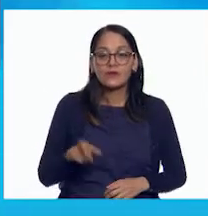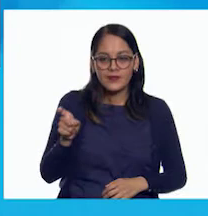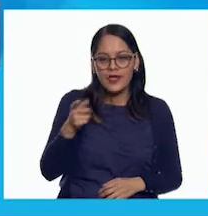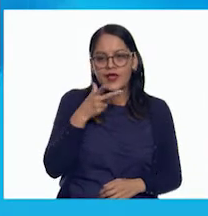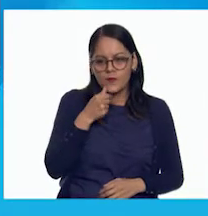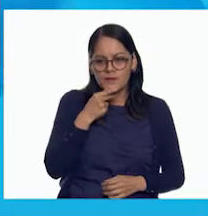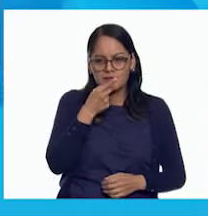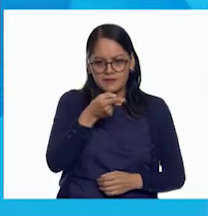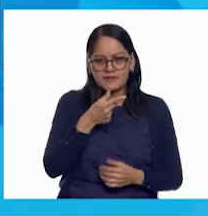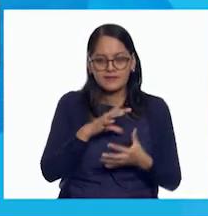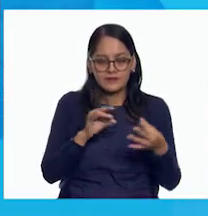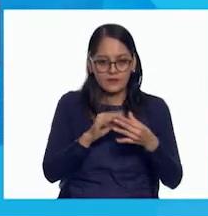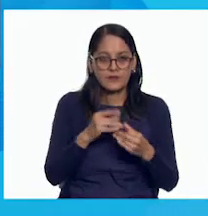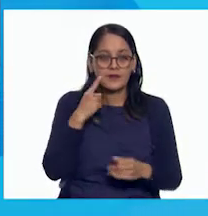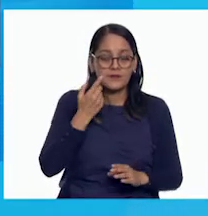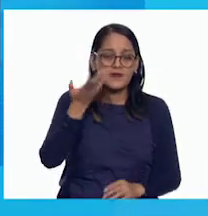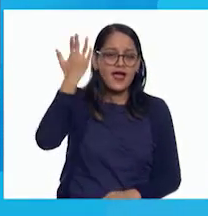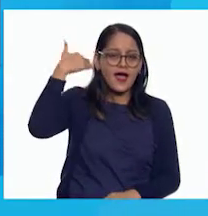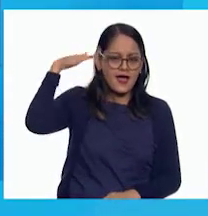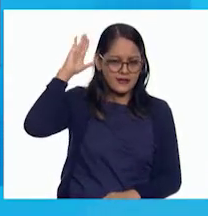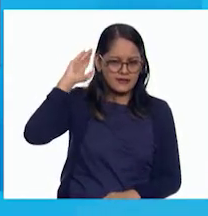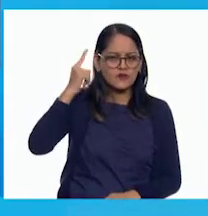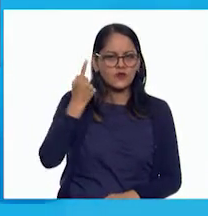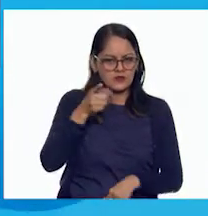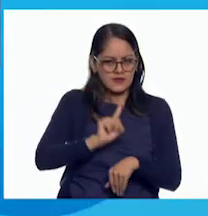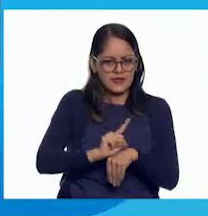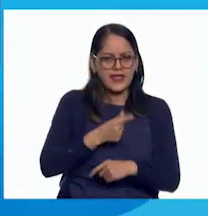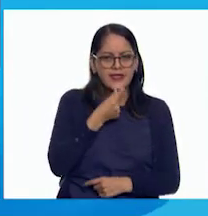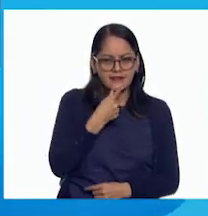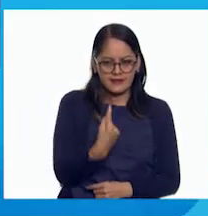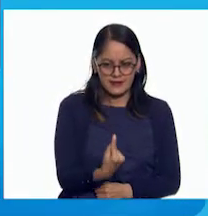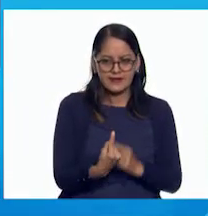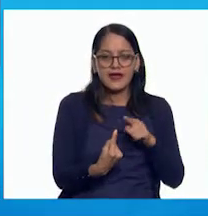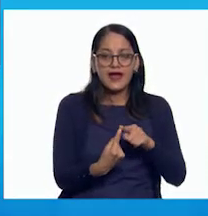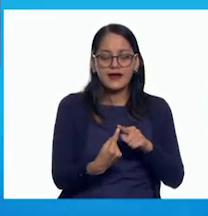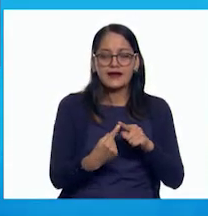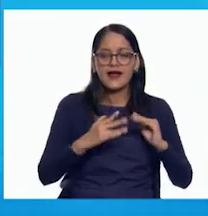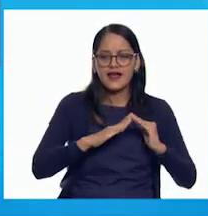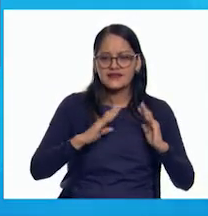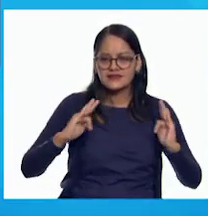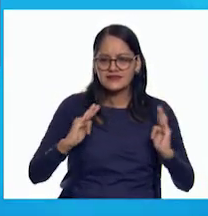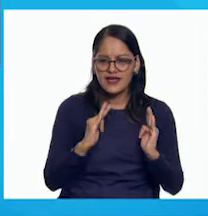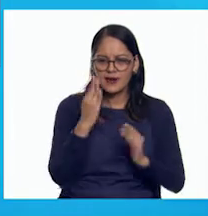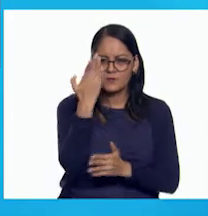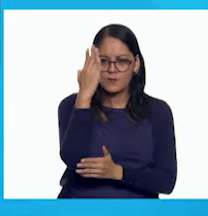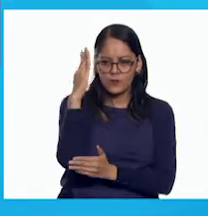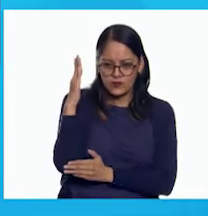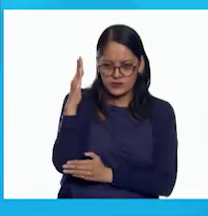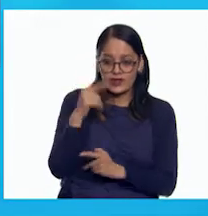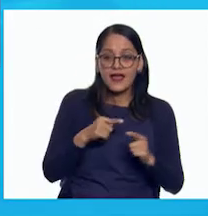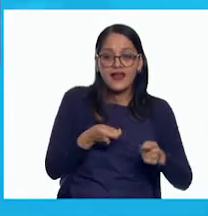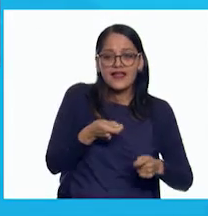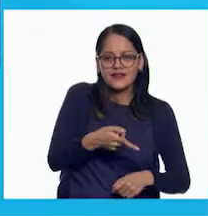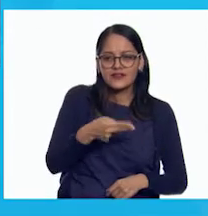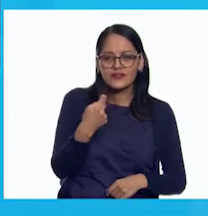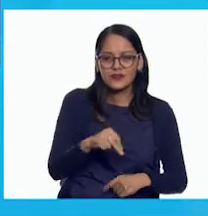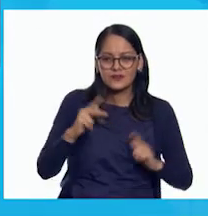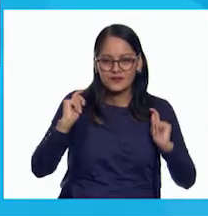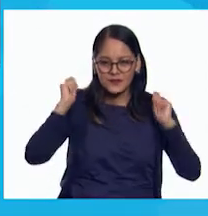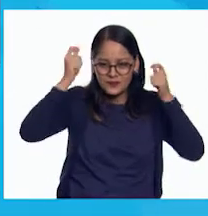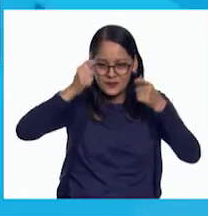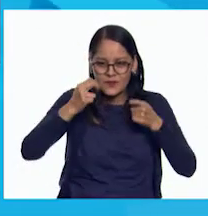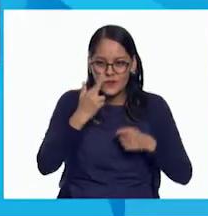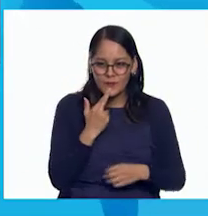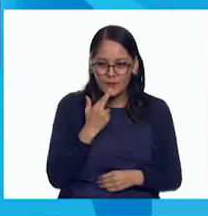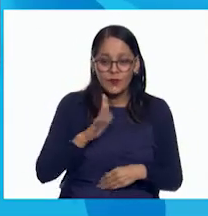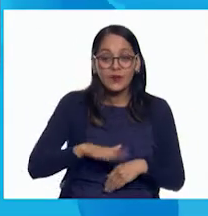que quedaría: había una vez una niña que vivía cerca del bosque. Le decían Caperucita Roja porque su capa